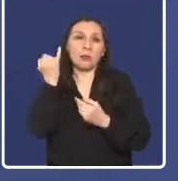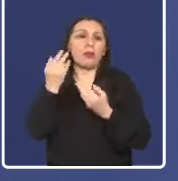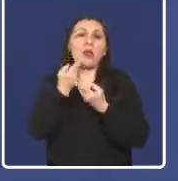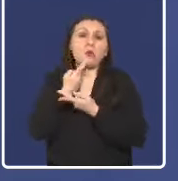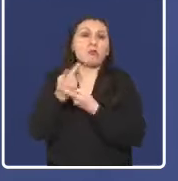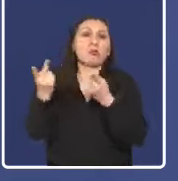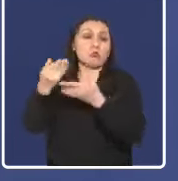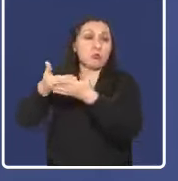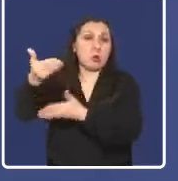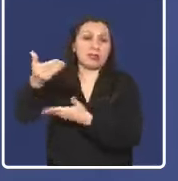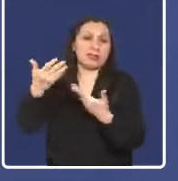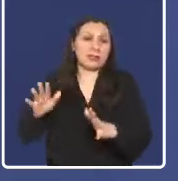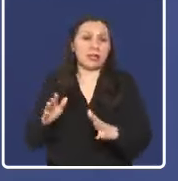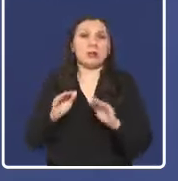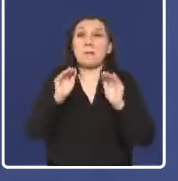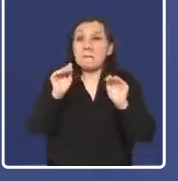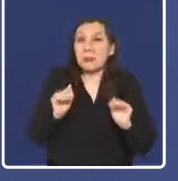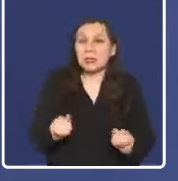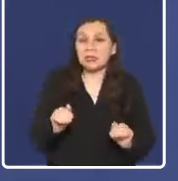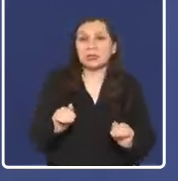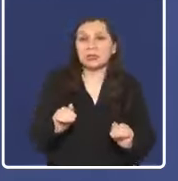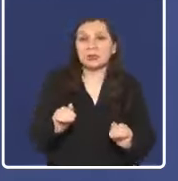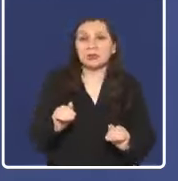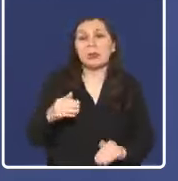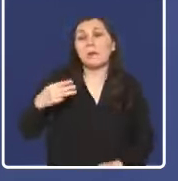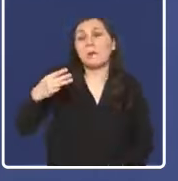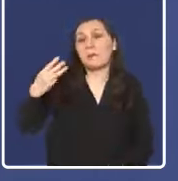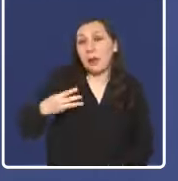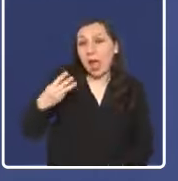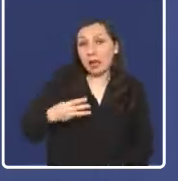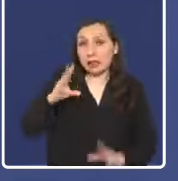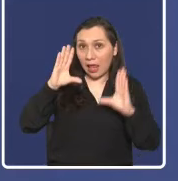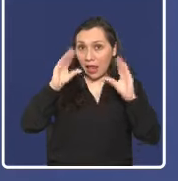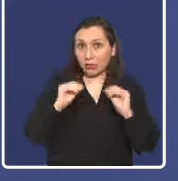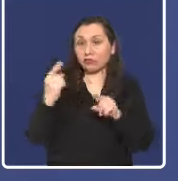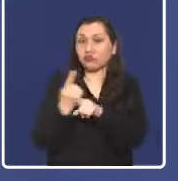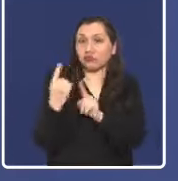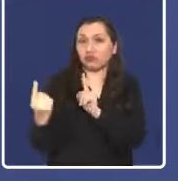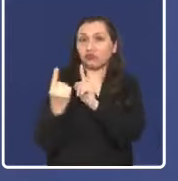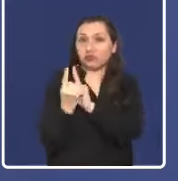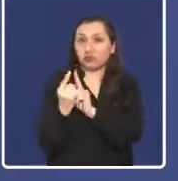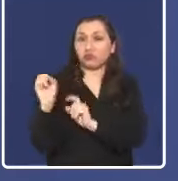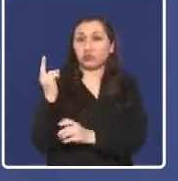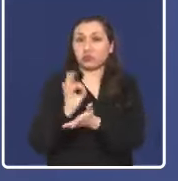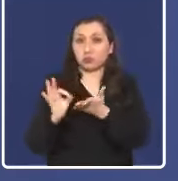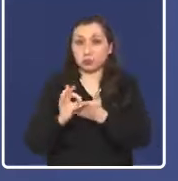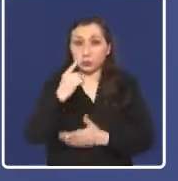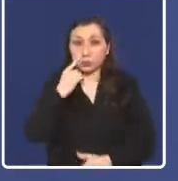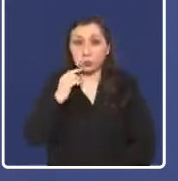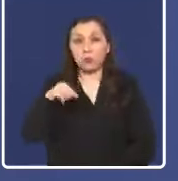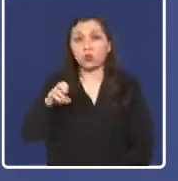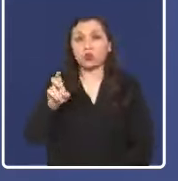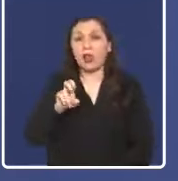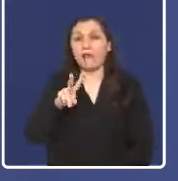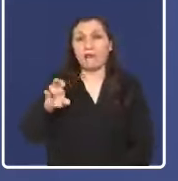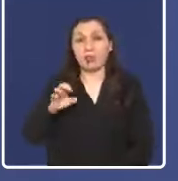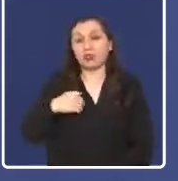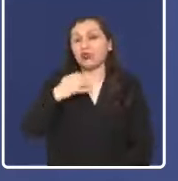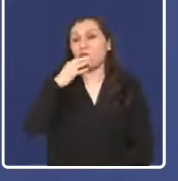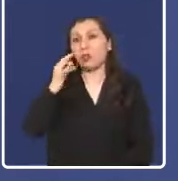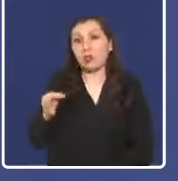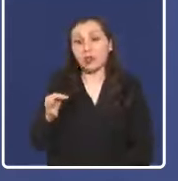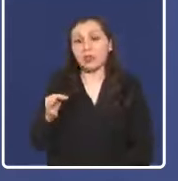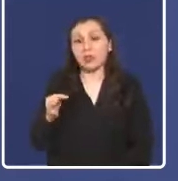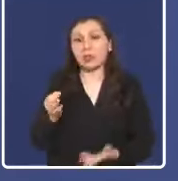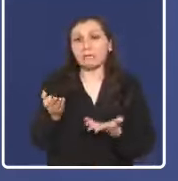publicación de la prensa, nosotros ya el mismo martes en la noche, cuando conversé con el subsecretario Monsalve, yo le dije que